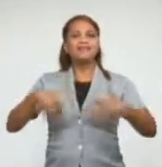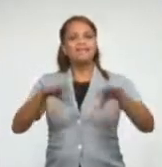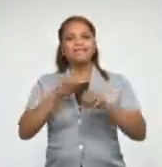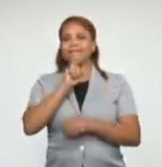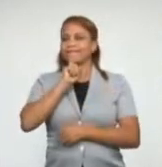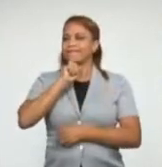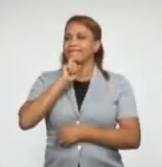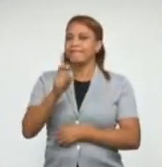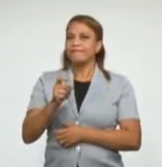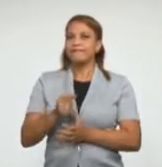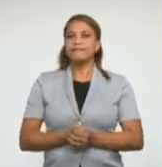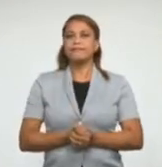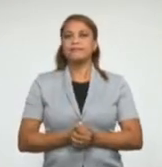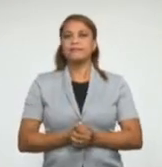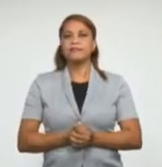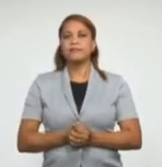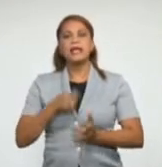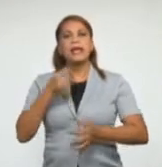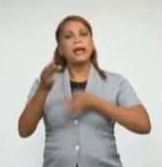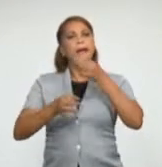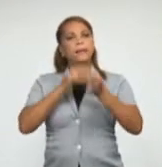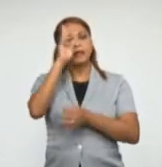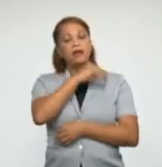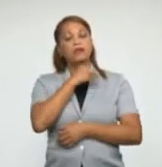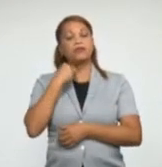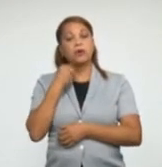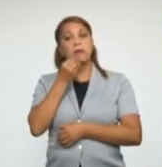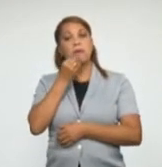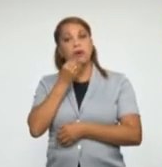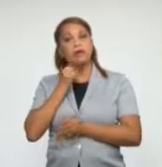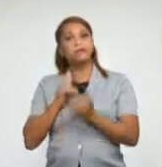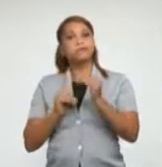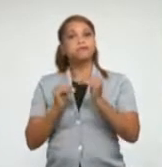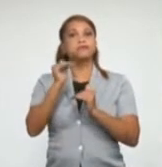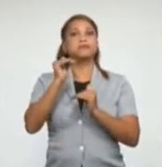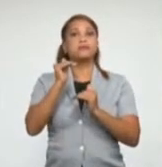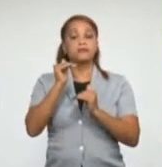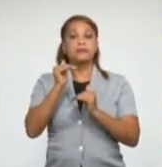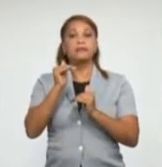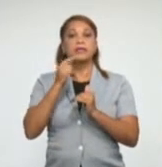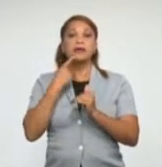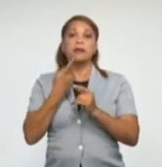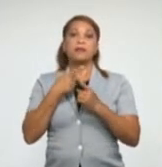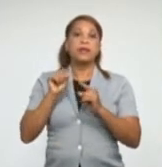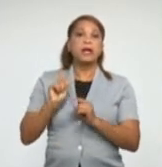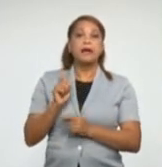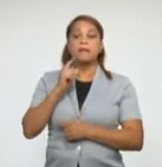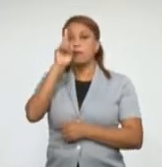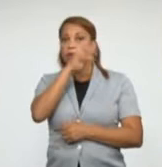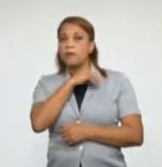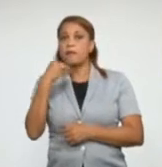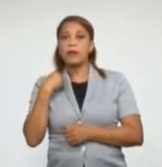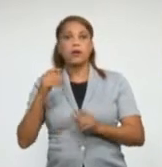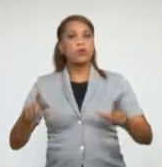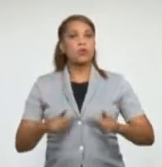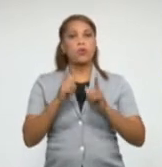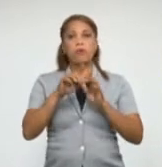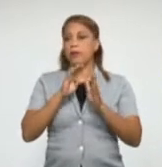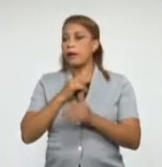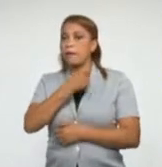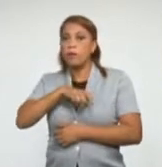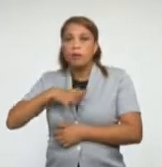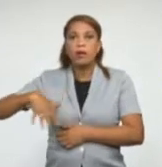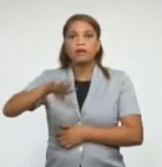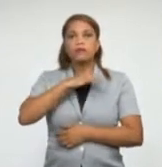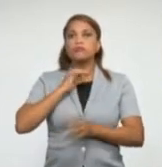y, según los expertos, puede agravarse si la población y las instituciones estatales no cumplen con los protocolos de